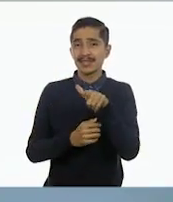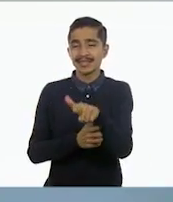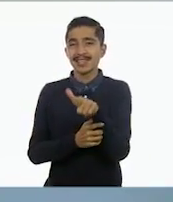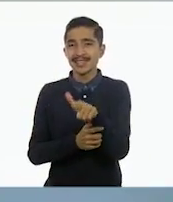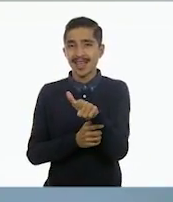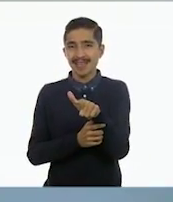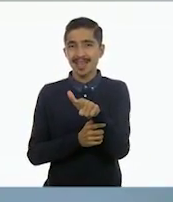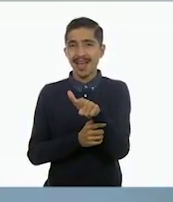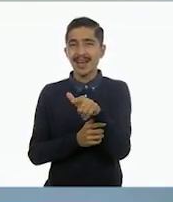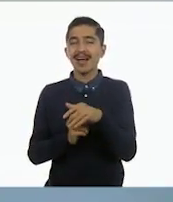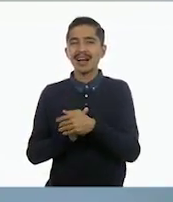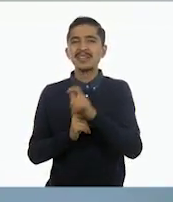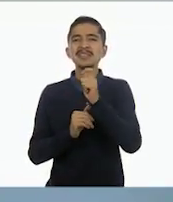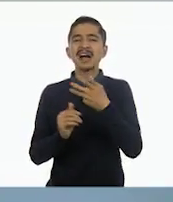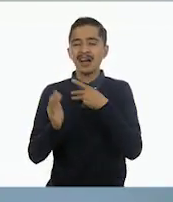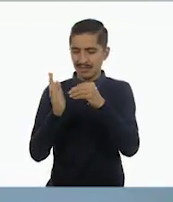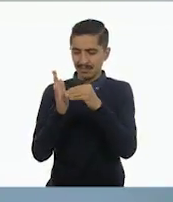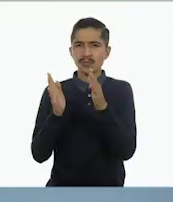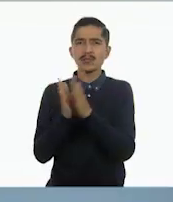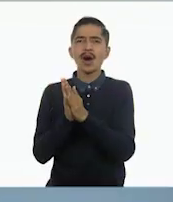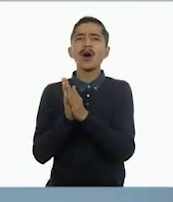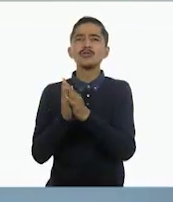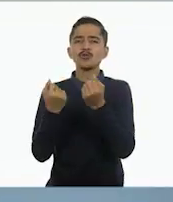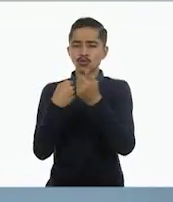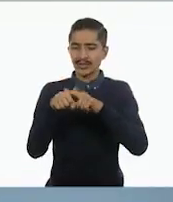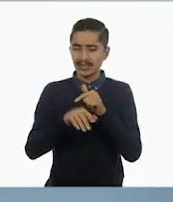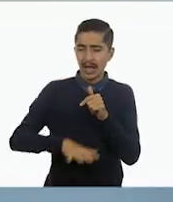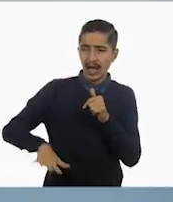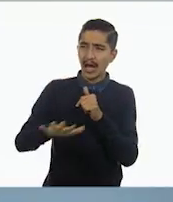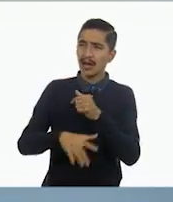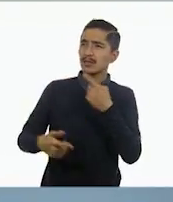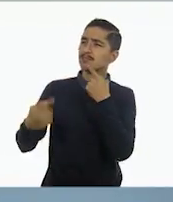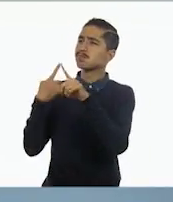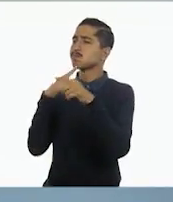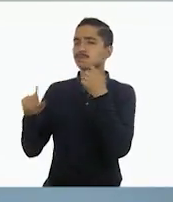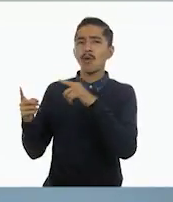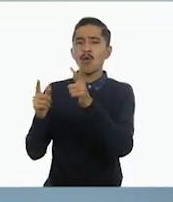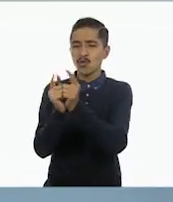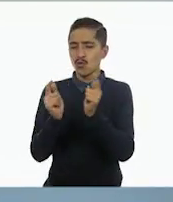1917, que incluyó las demandas sociales de los grupos